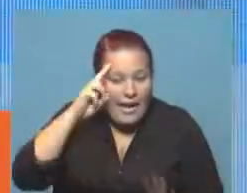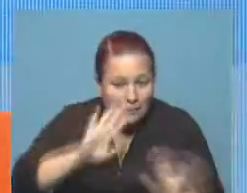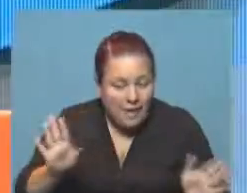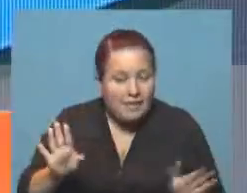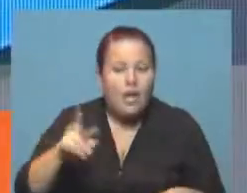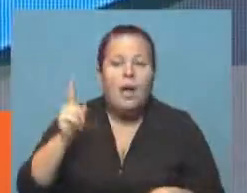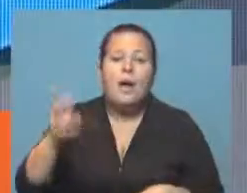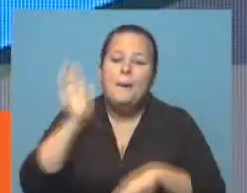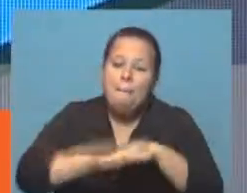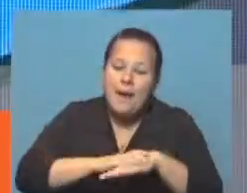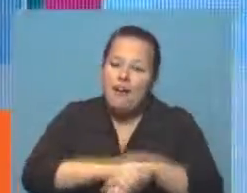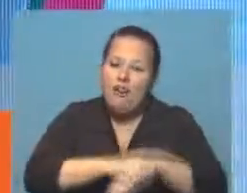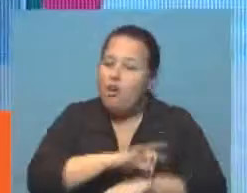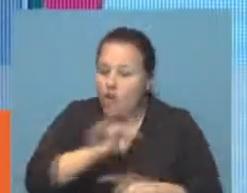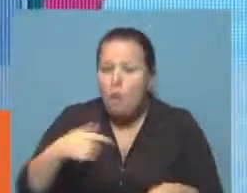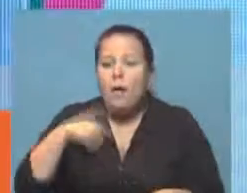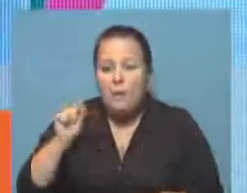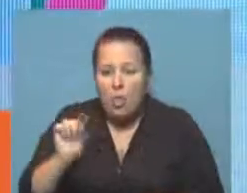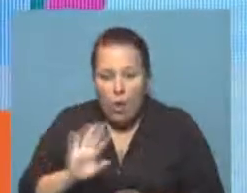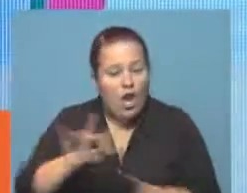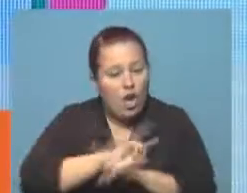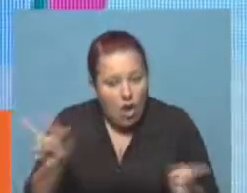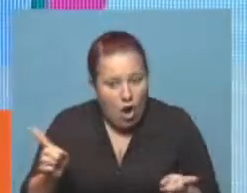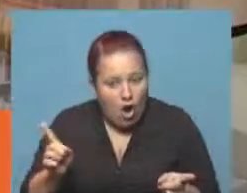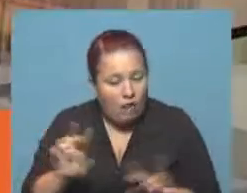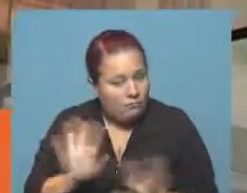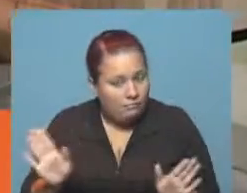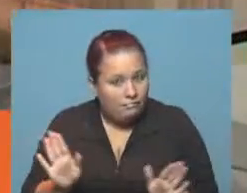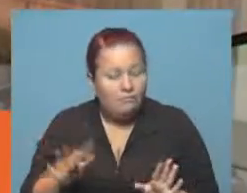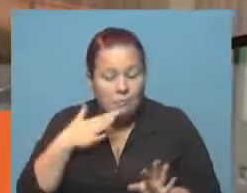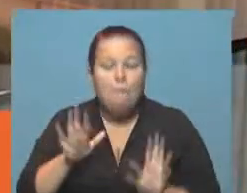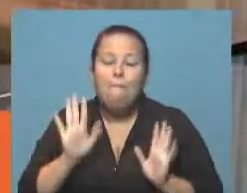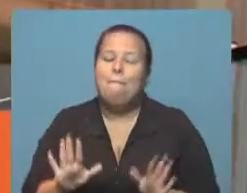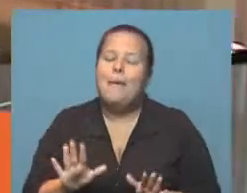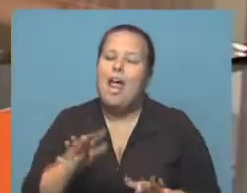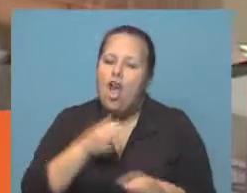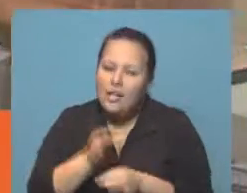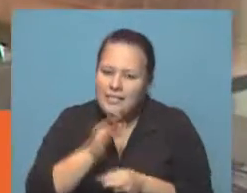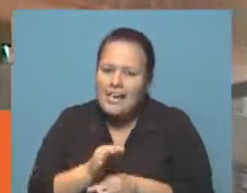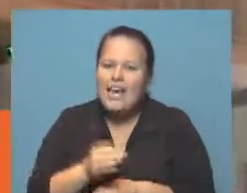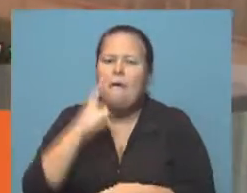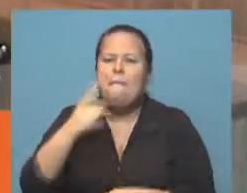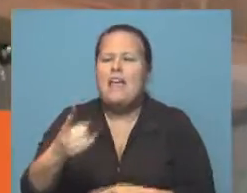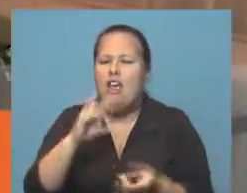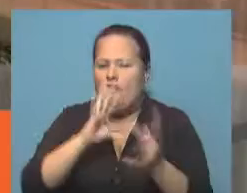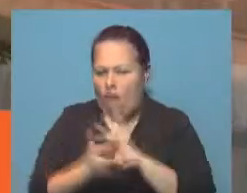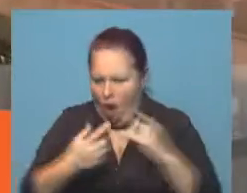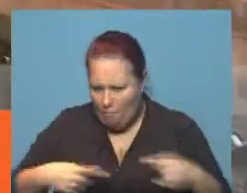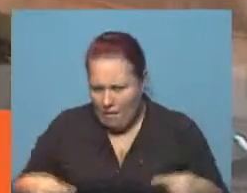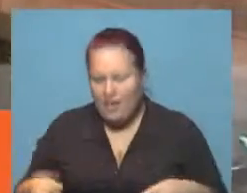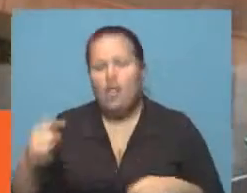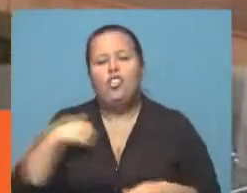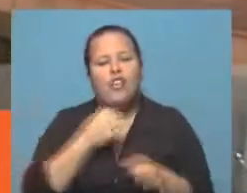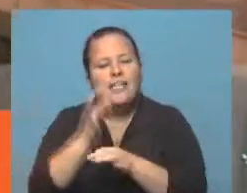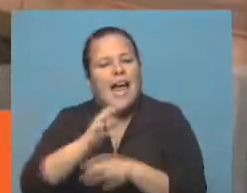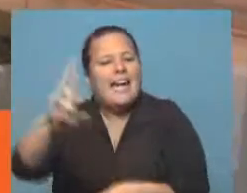mí no me podés pegar y agarrar fuerte porque me duele. No. ¿Sí? Pero lo enseño en miles de cosas. Yo enseño